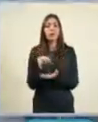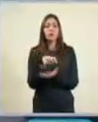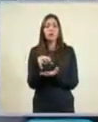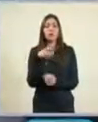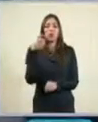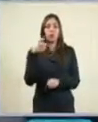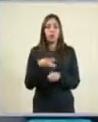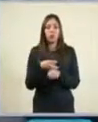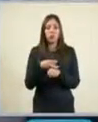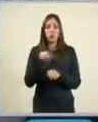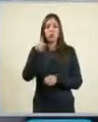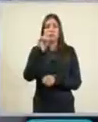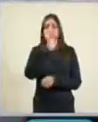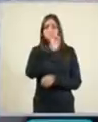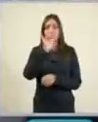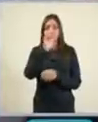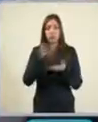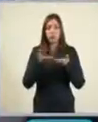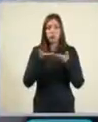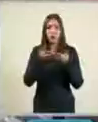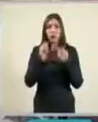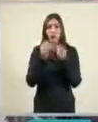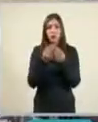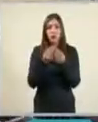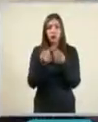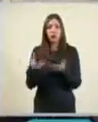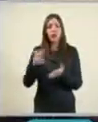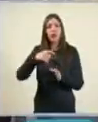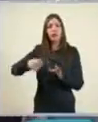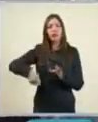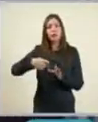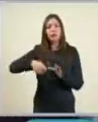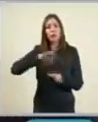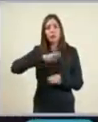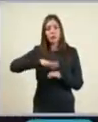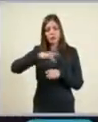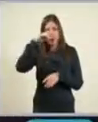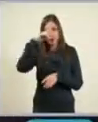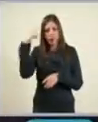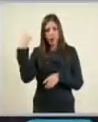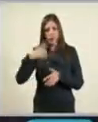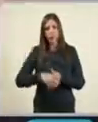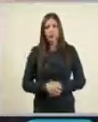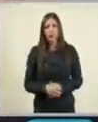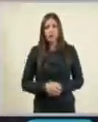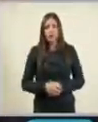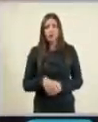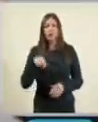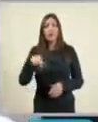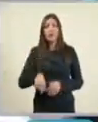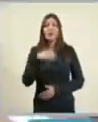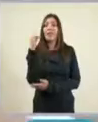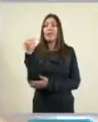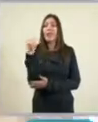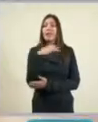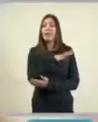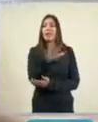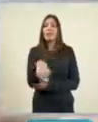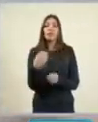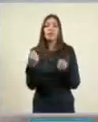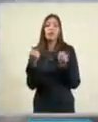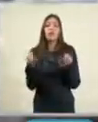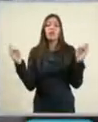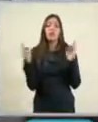ahorita inclusive ya está un poquito más sólido por el Que frío. debería ser temperatura ambiente de nuestra cocina, no del jardín, porque entonces No, está muy pues frío. sí, ahí sí está muy